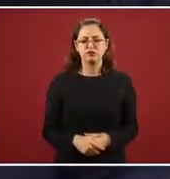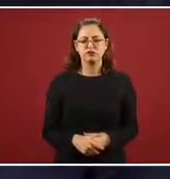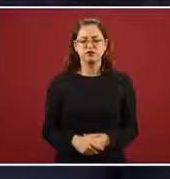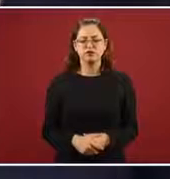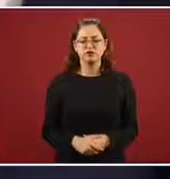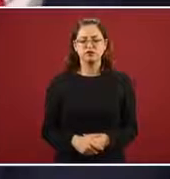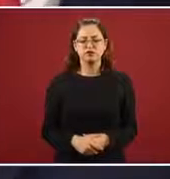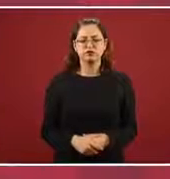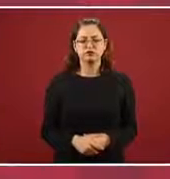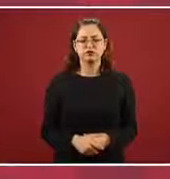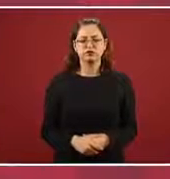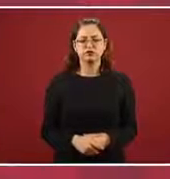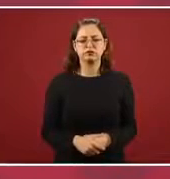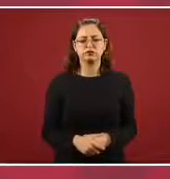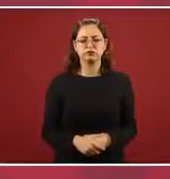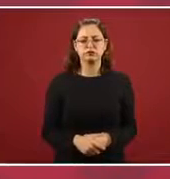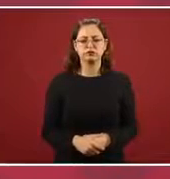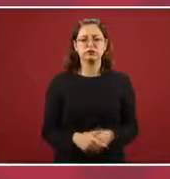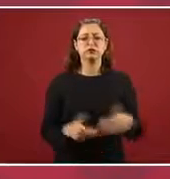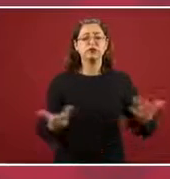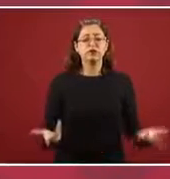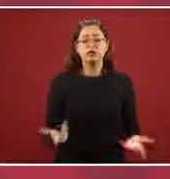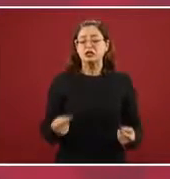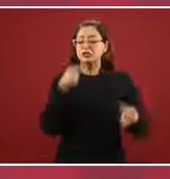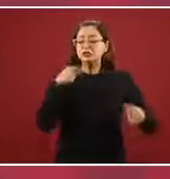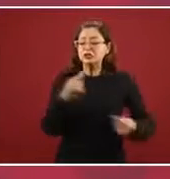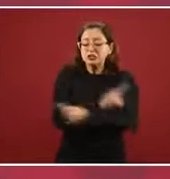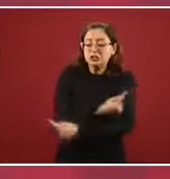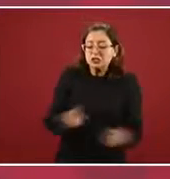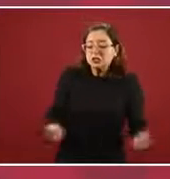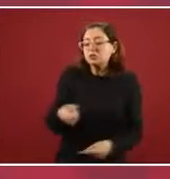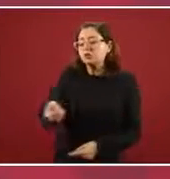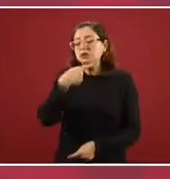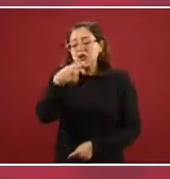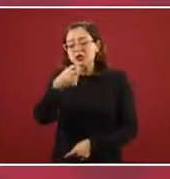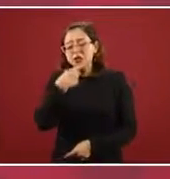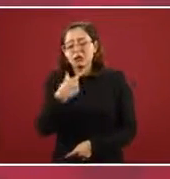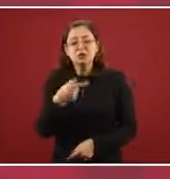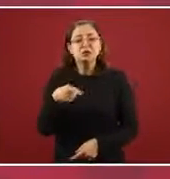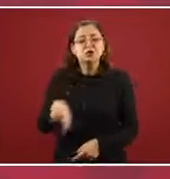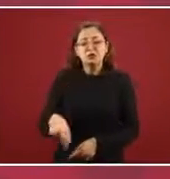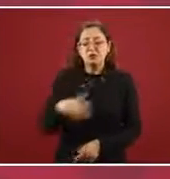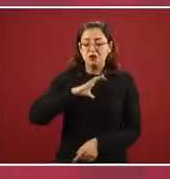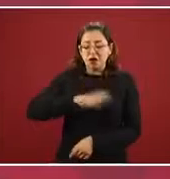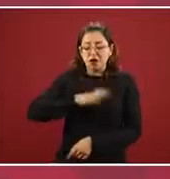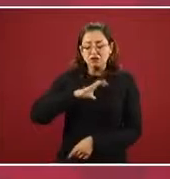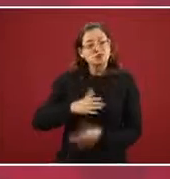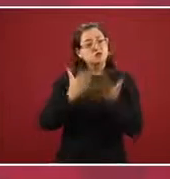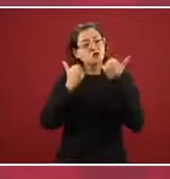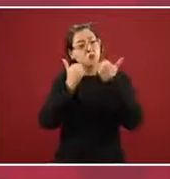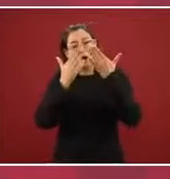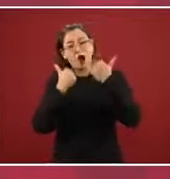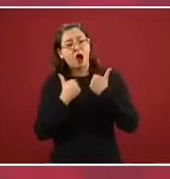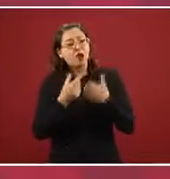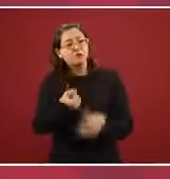hablado de falta de medicamentos para niños con cáncer,